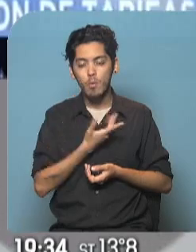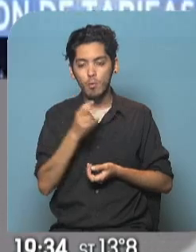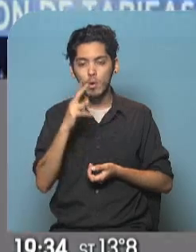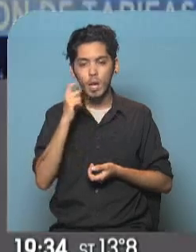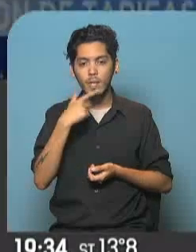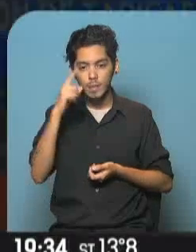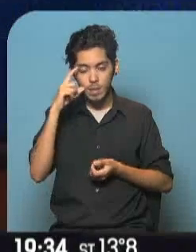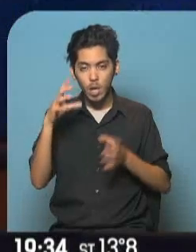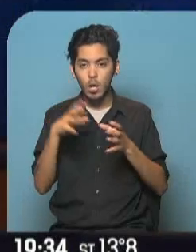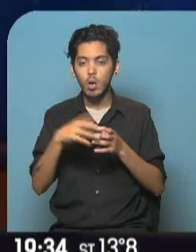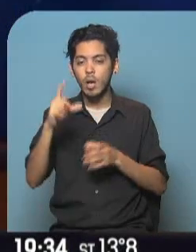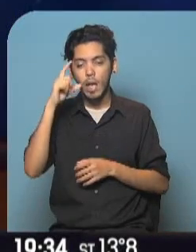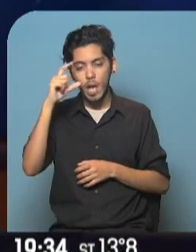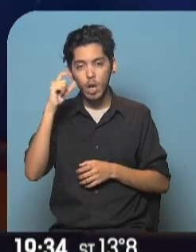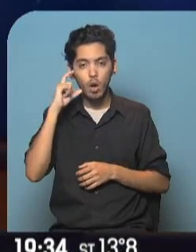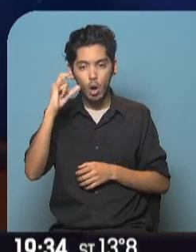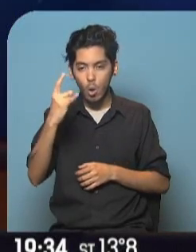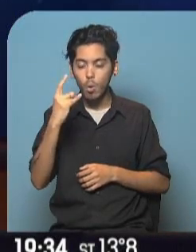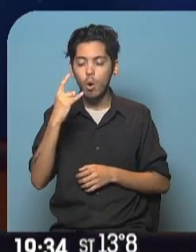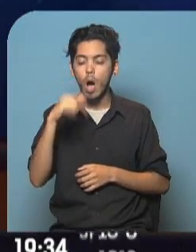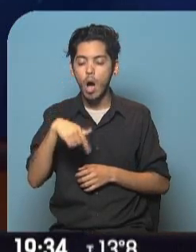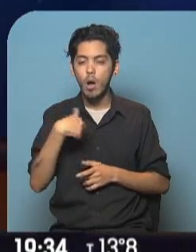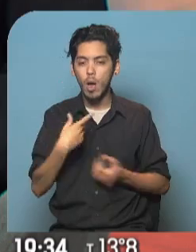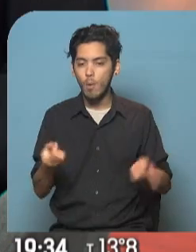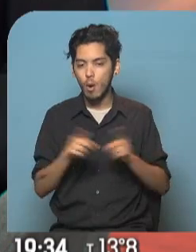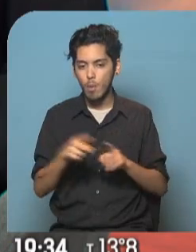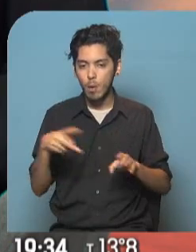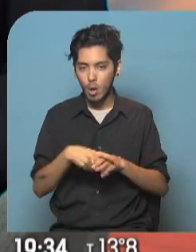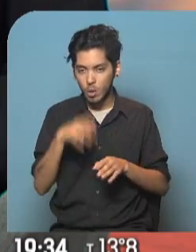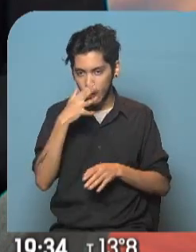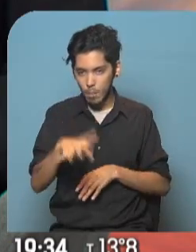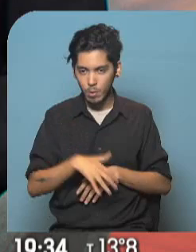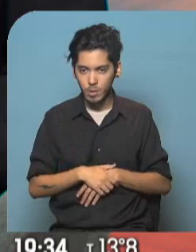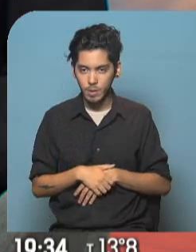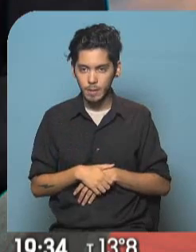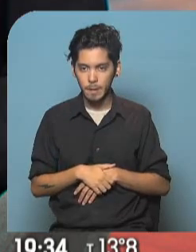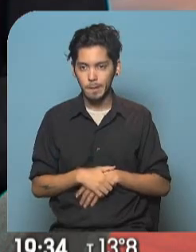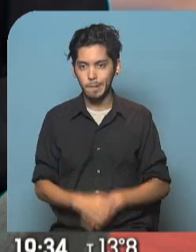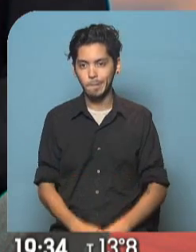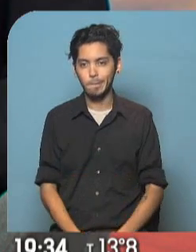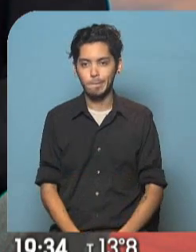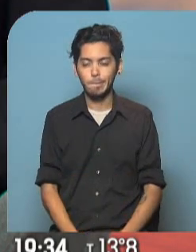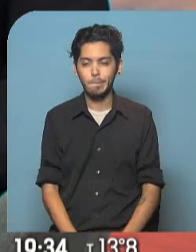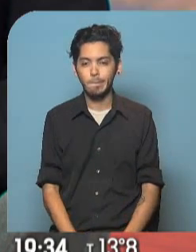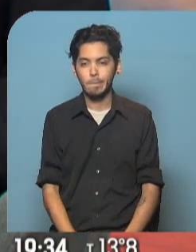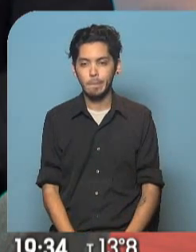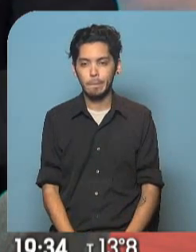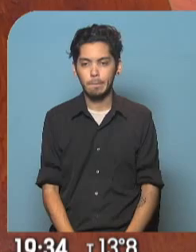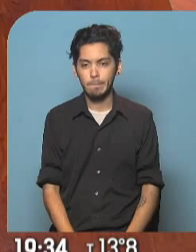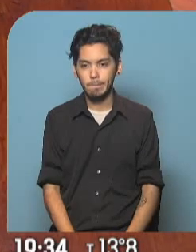economista del estudio es como con él llegamos a esta breve pausa tras la cual volvemos aquí en el notti central de la tv pública con